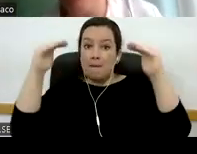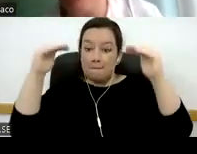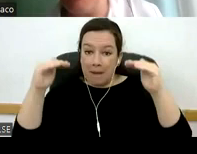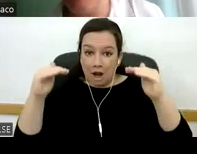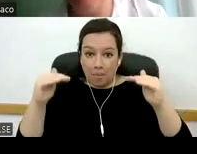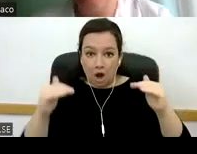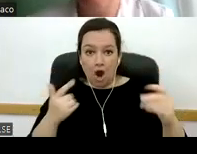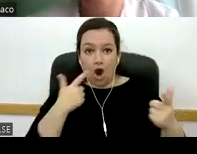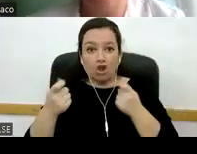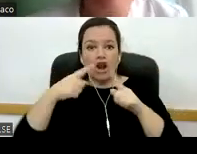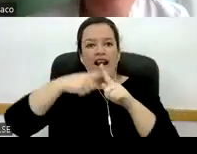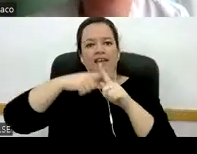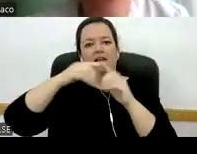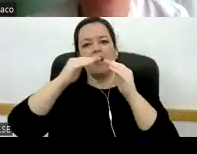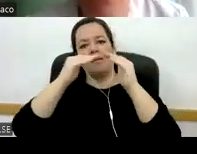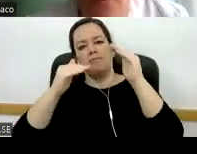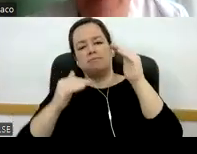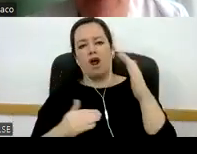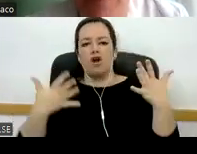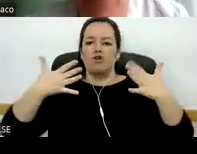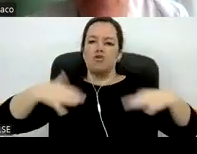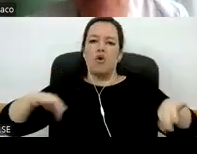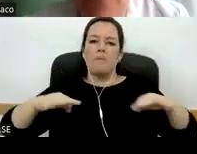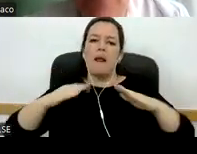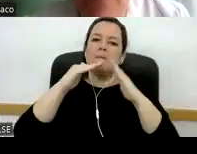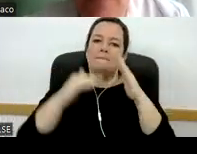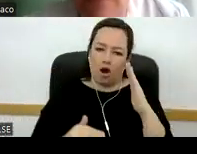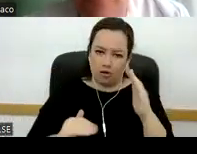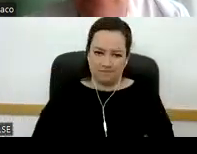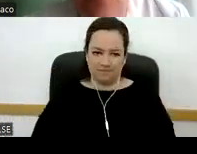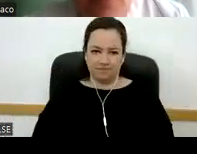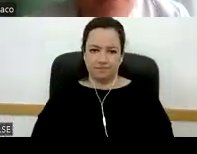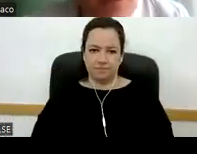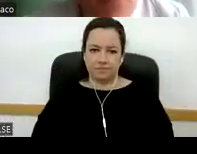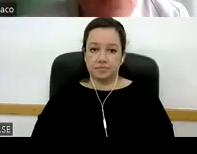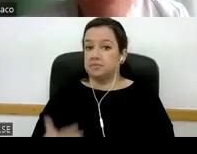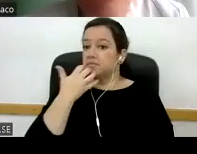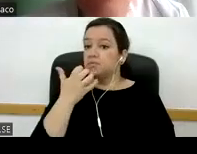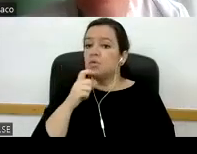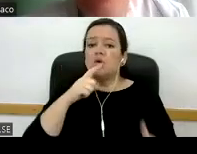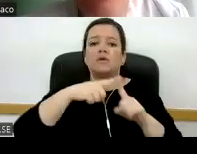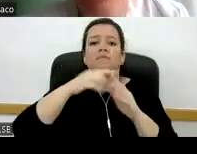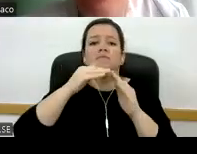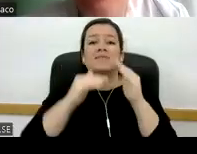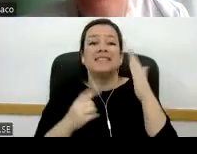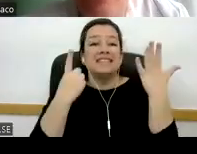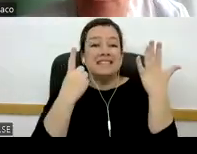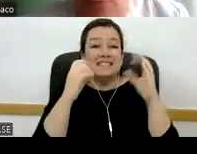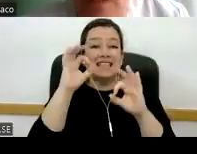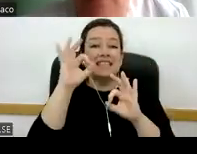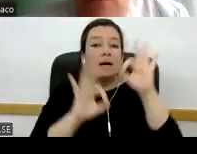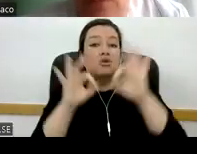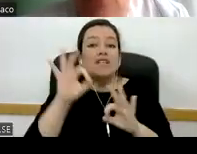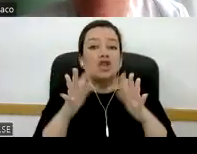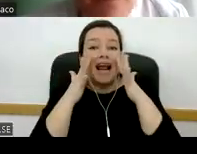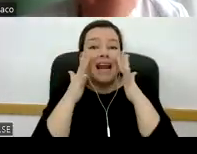niveles prácticamente normales o bastante bajitos. Podríamos disminuir, como os digo, hasta un 60% el riesgo